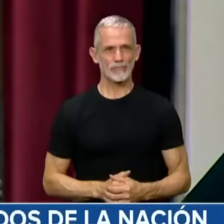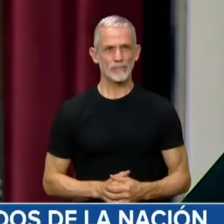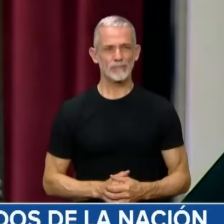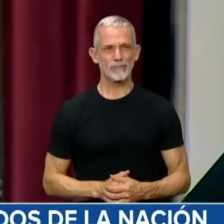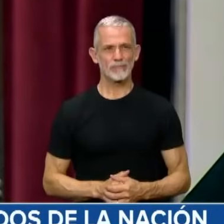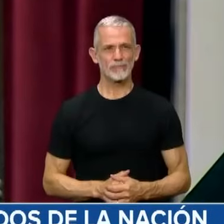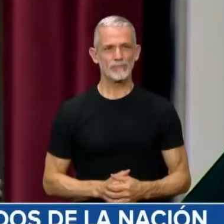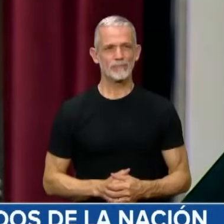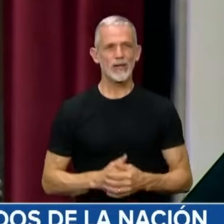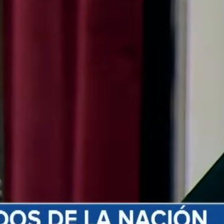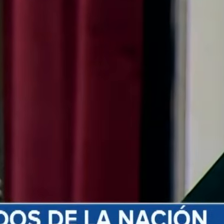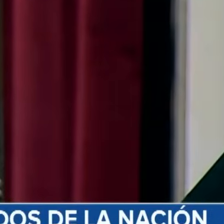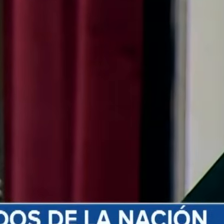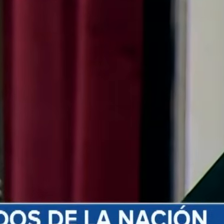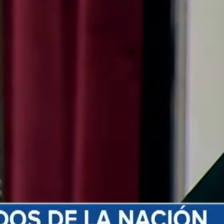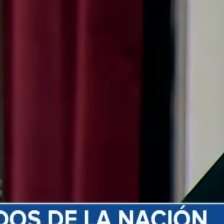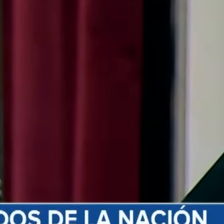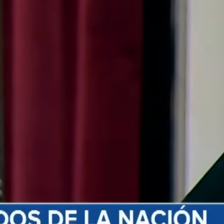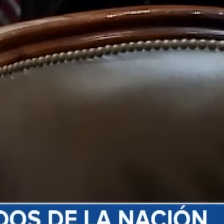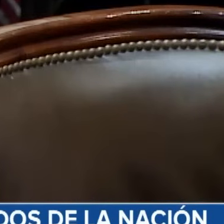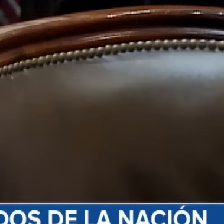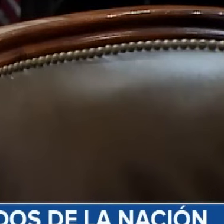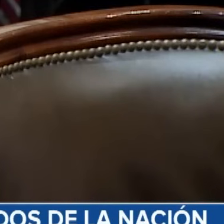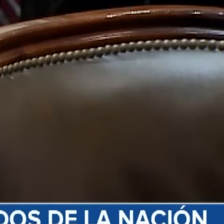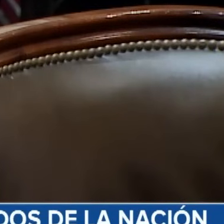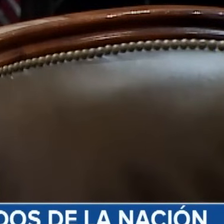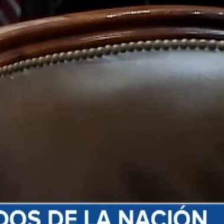Diputado Fernando Iglesias.